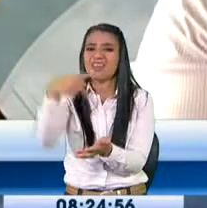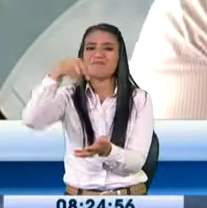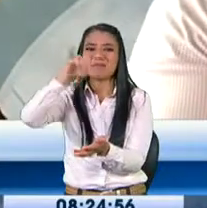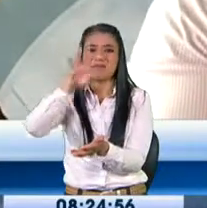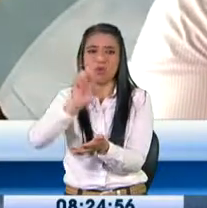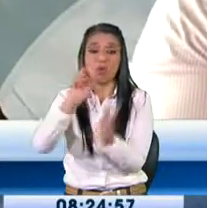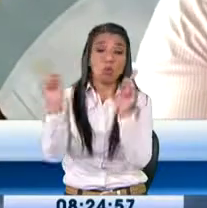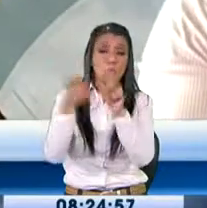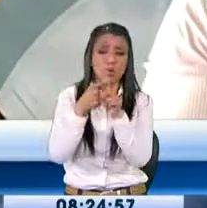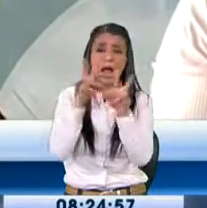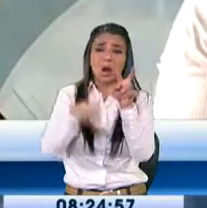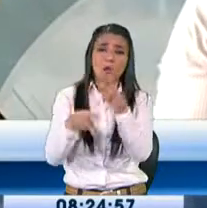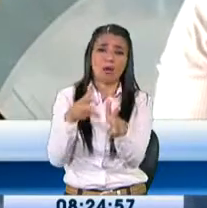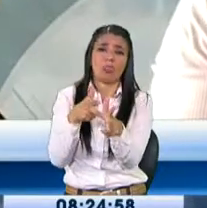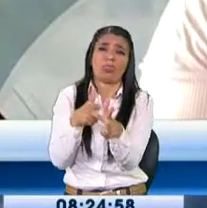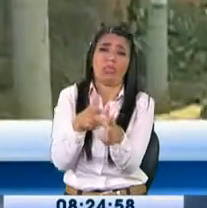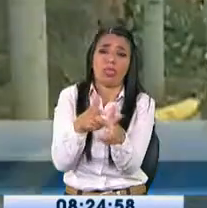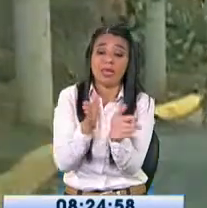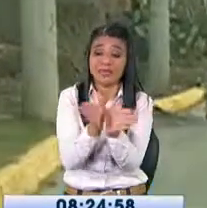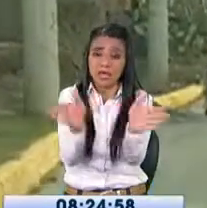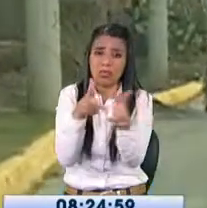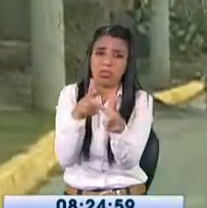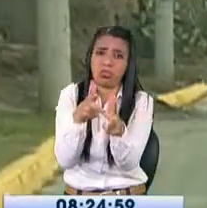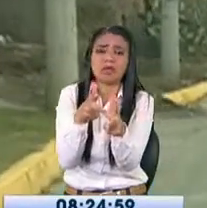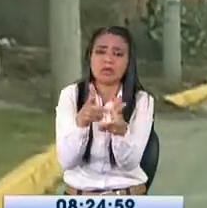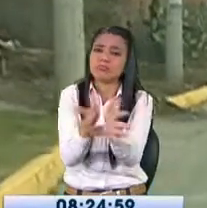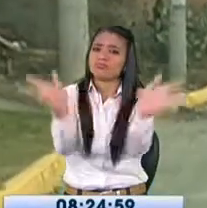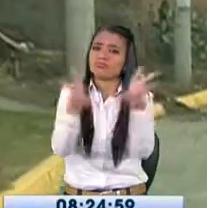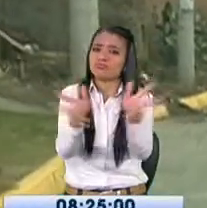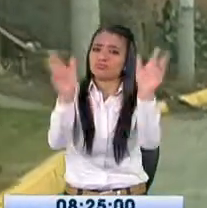el único que se convierte en cuello de botella, que es la IEP. Informó Andrea.